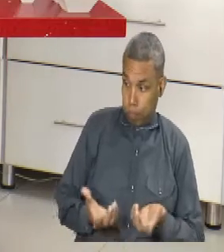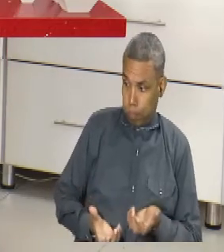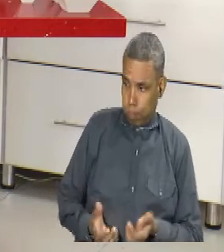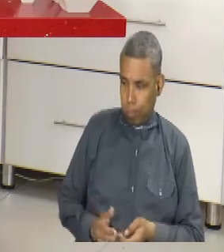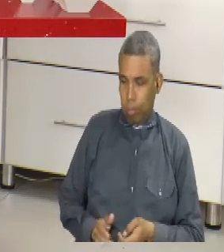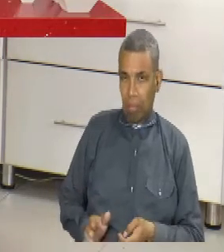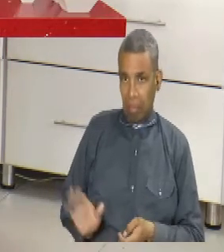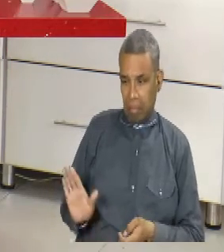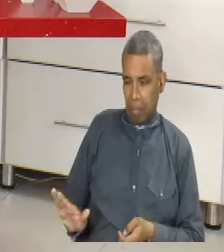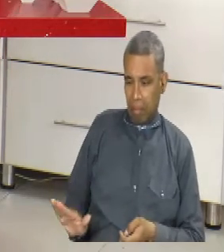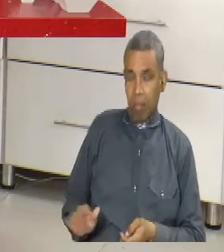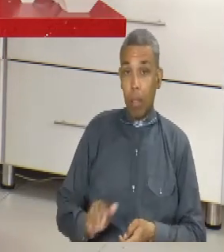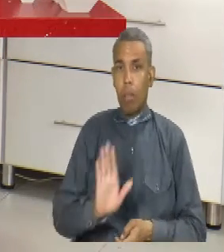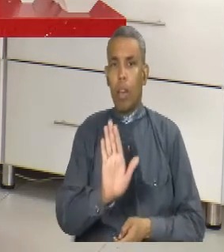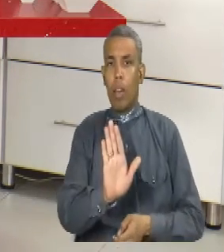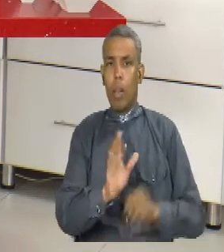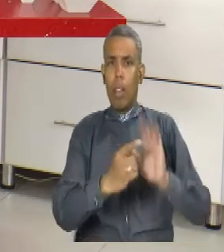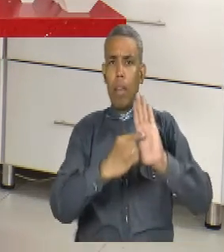para nosotros.